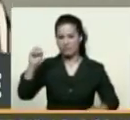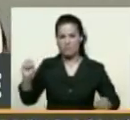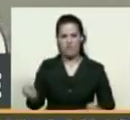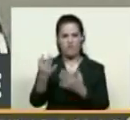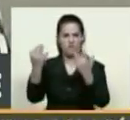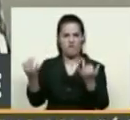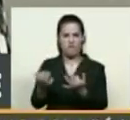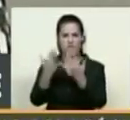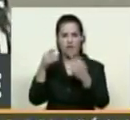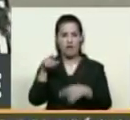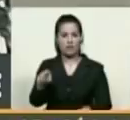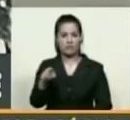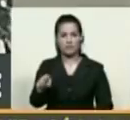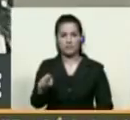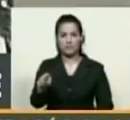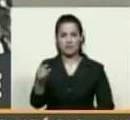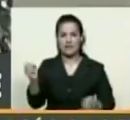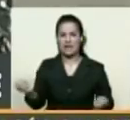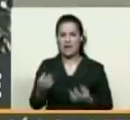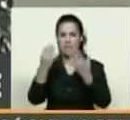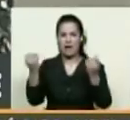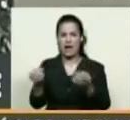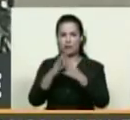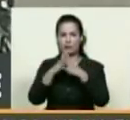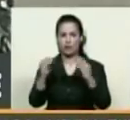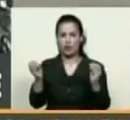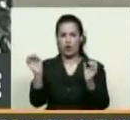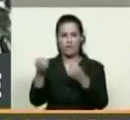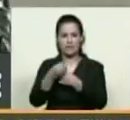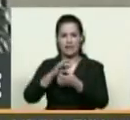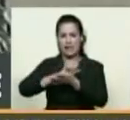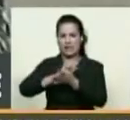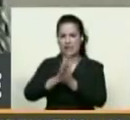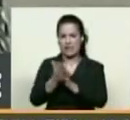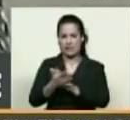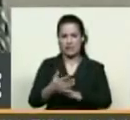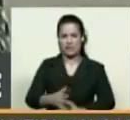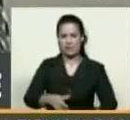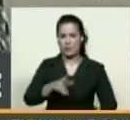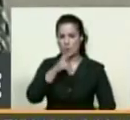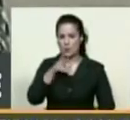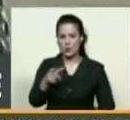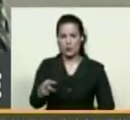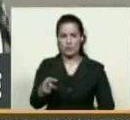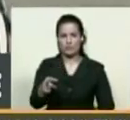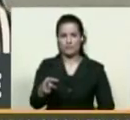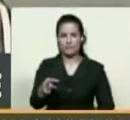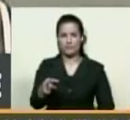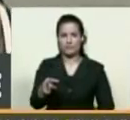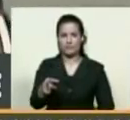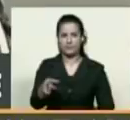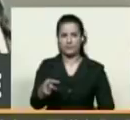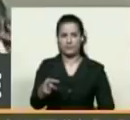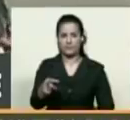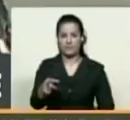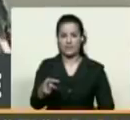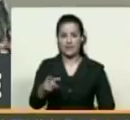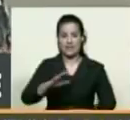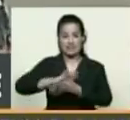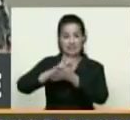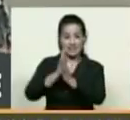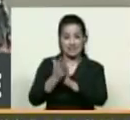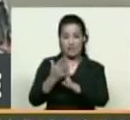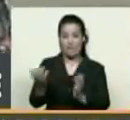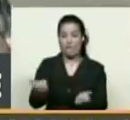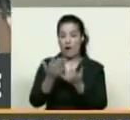no dejaron absolutamente nada en esa oficina regional. No solamente la devastaron con